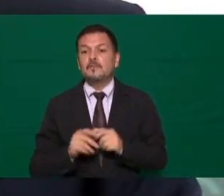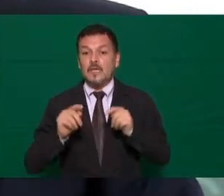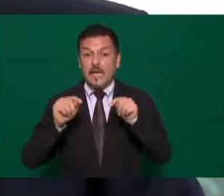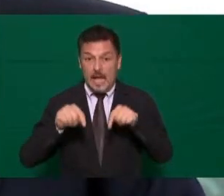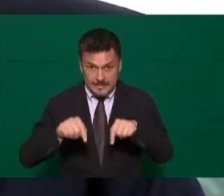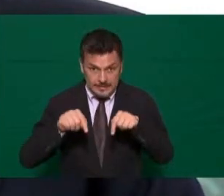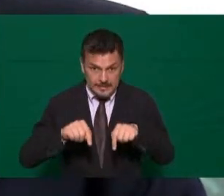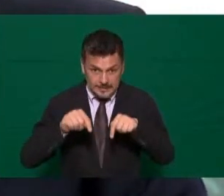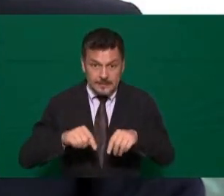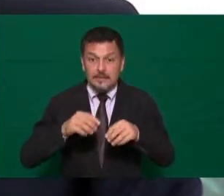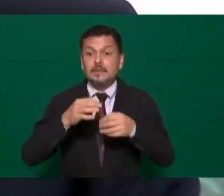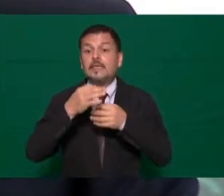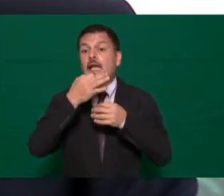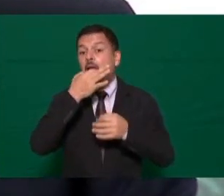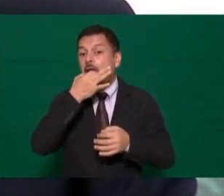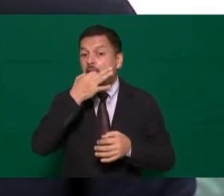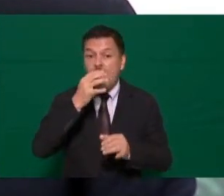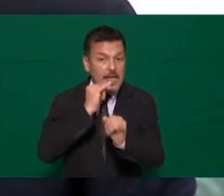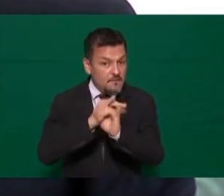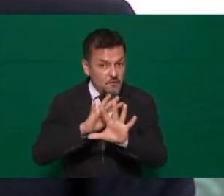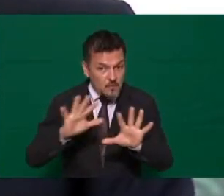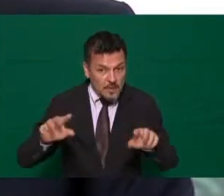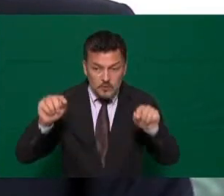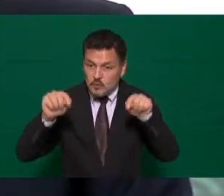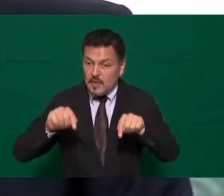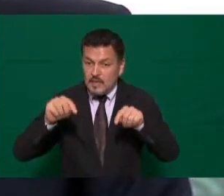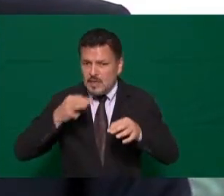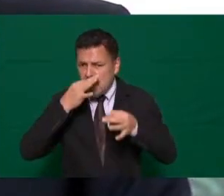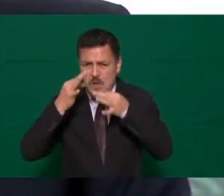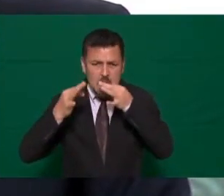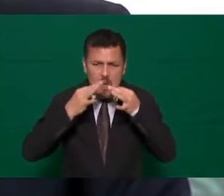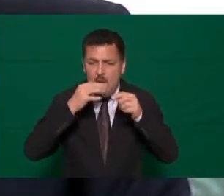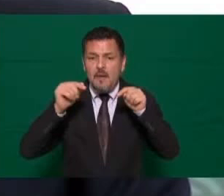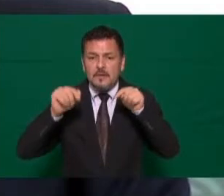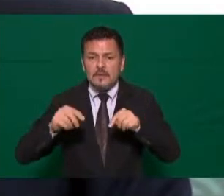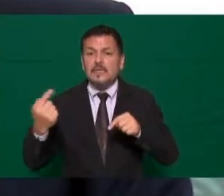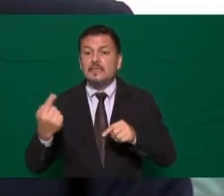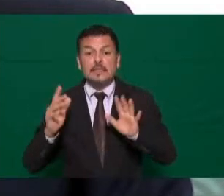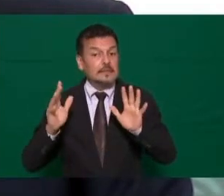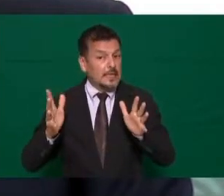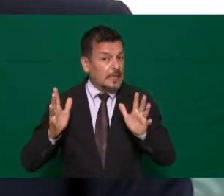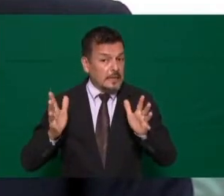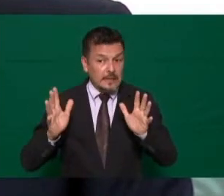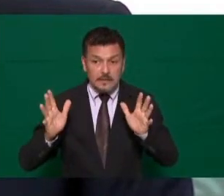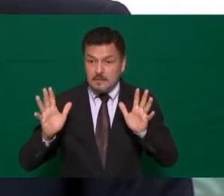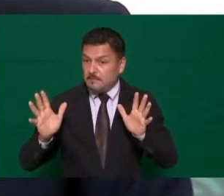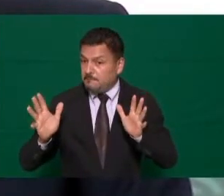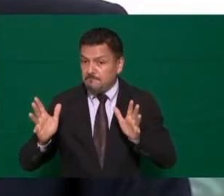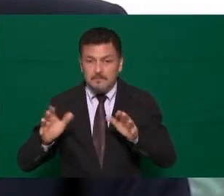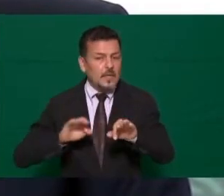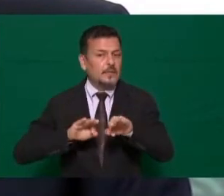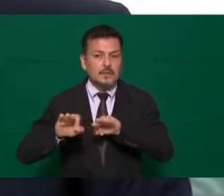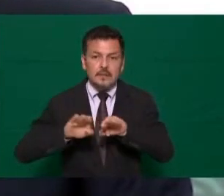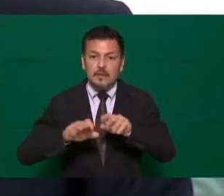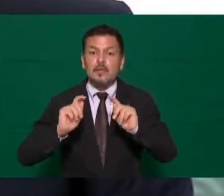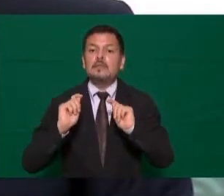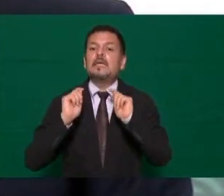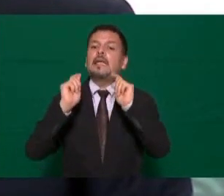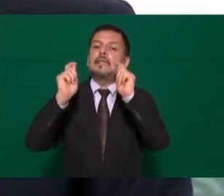Aquí se informó que de esta manera ya se están